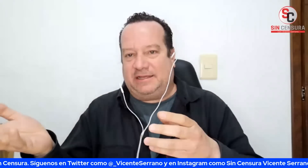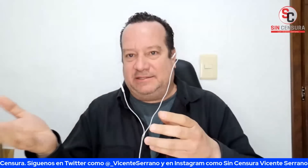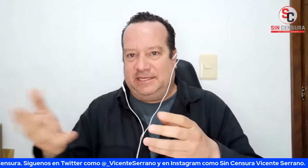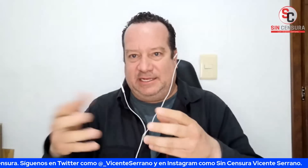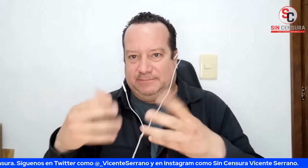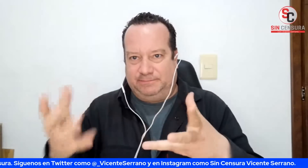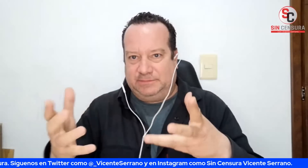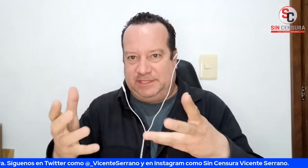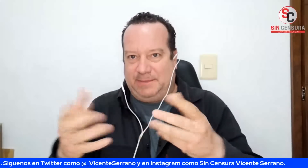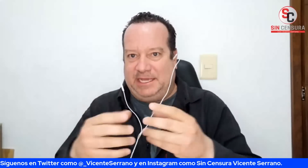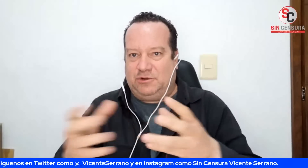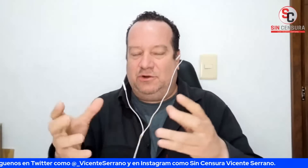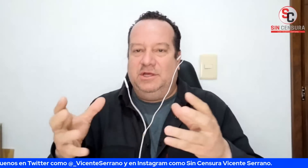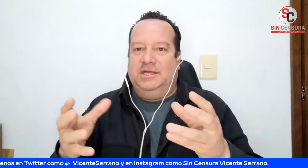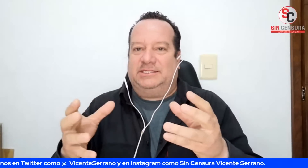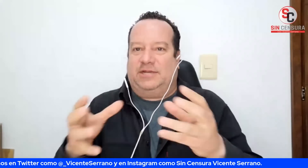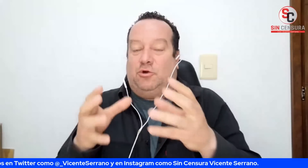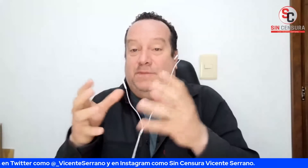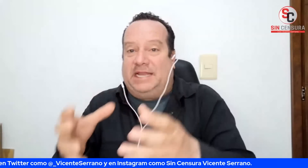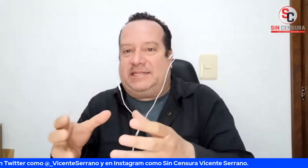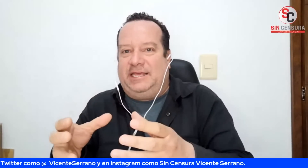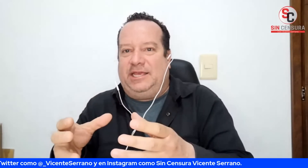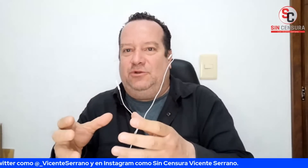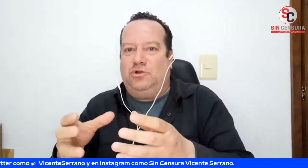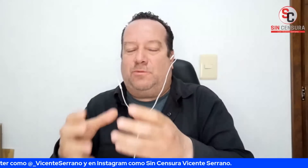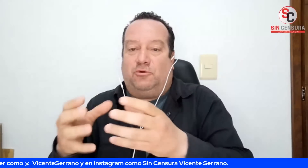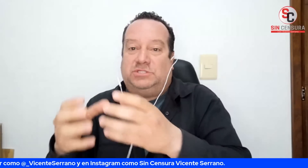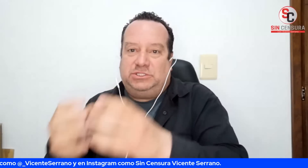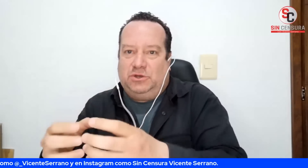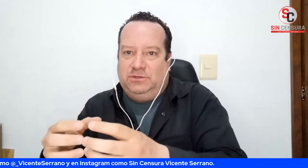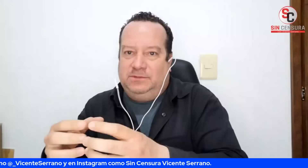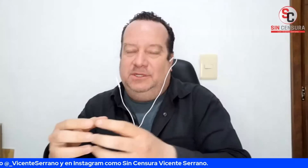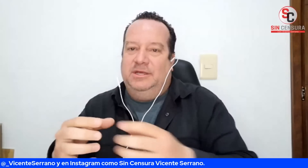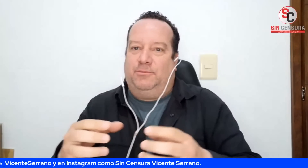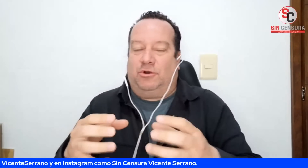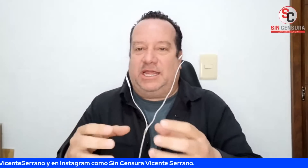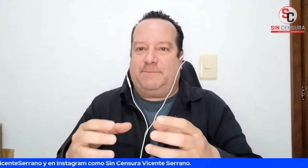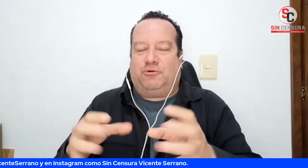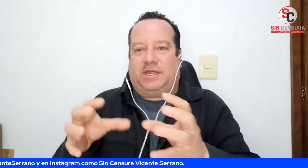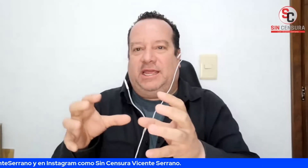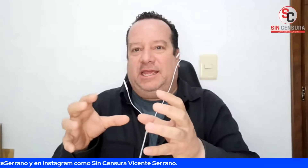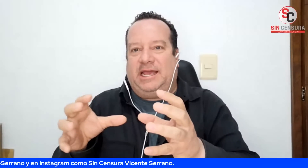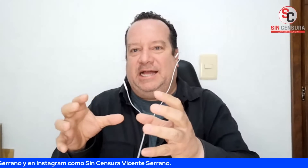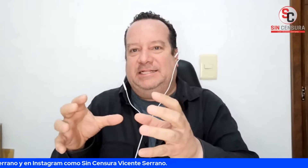Federal de México se convierte en una oposición.